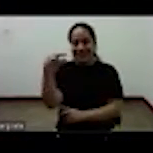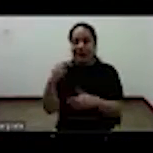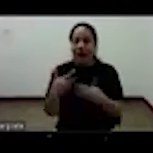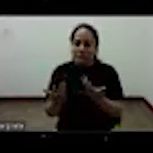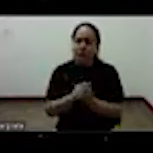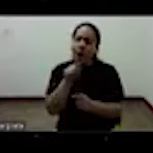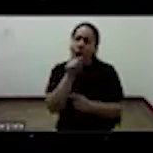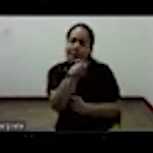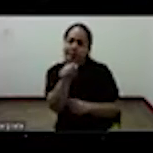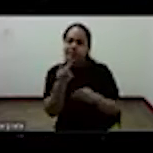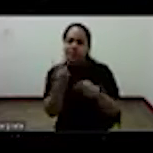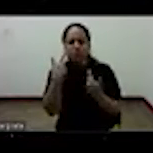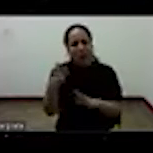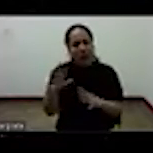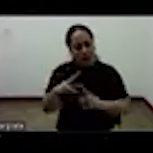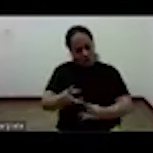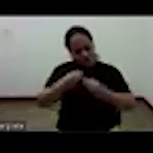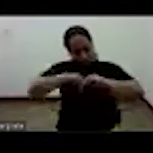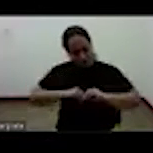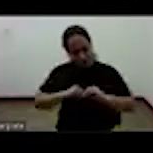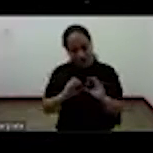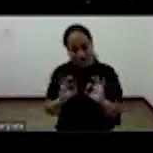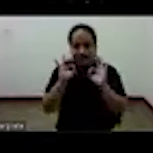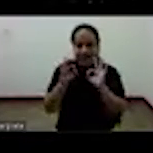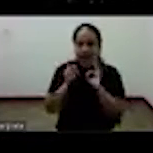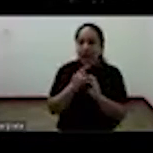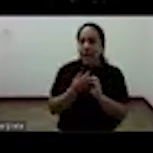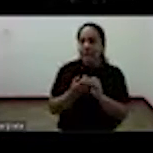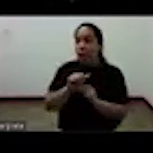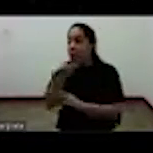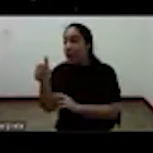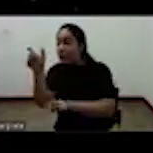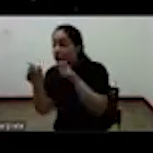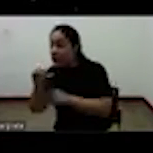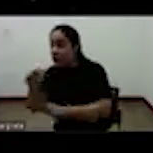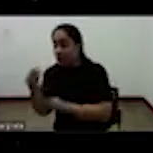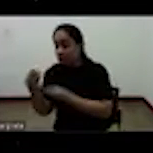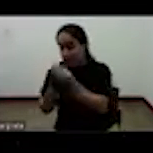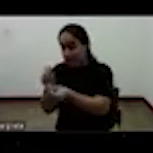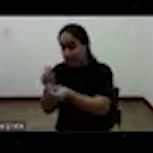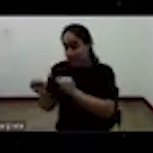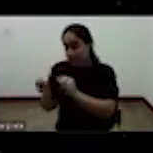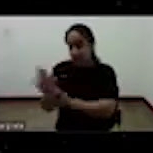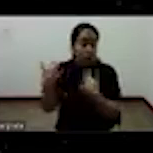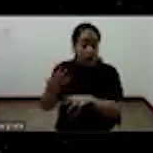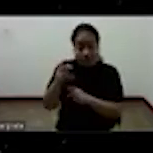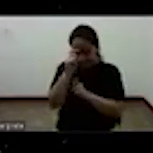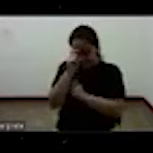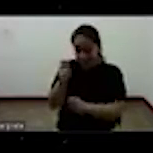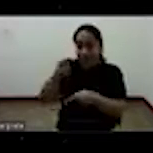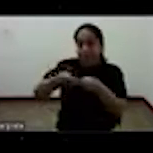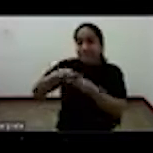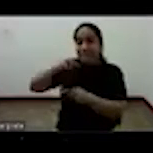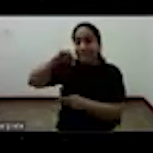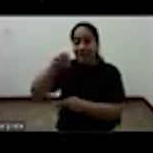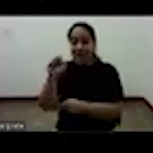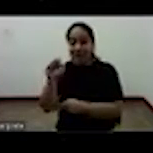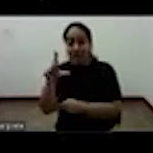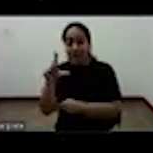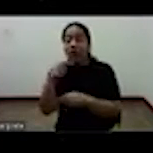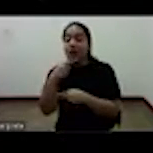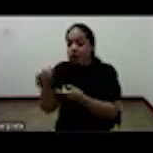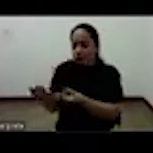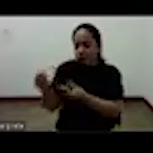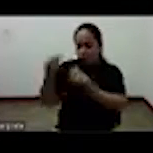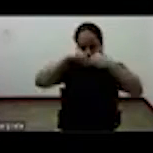una apropiación de una obra de un gran compositor como Ligeti, pero llevándolo a la dimensión